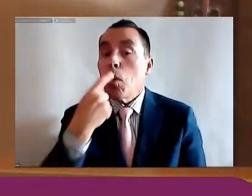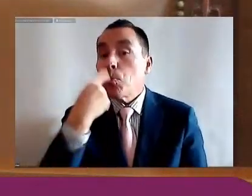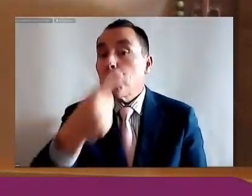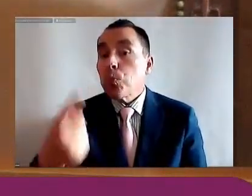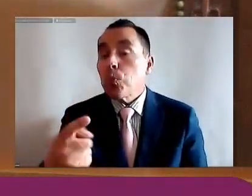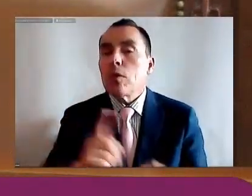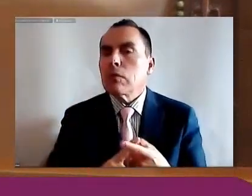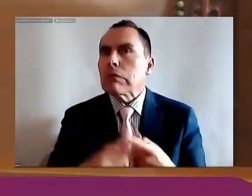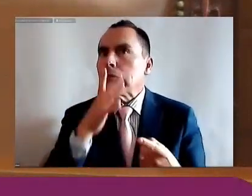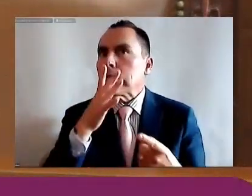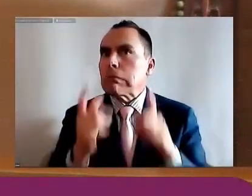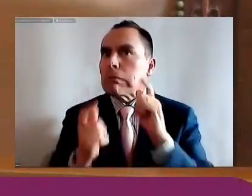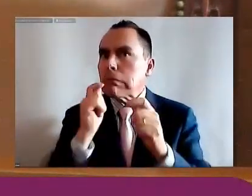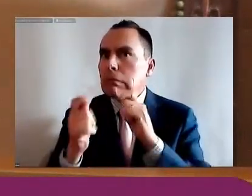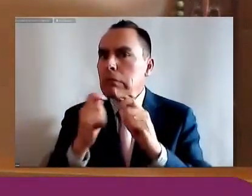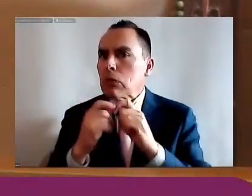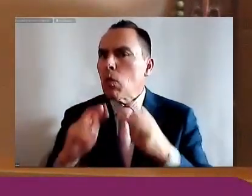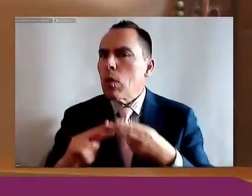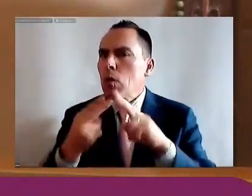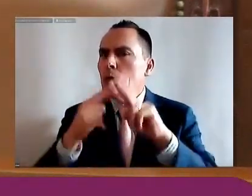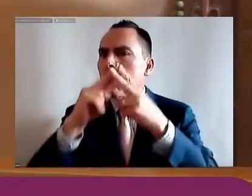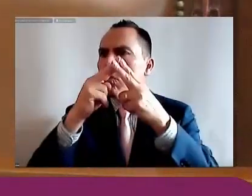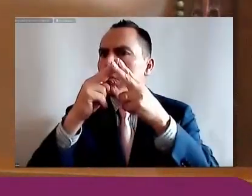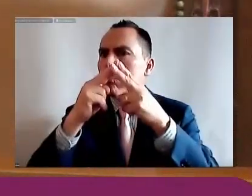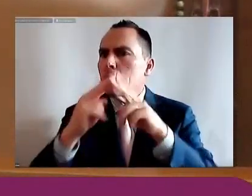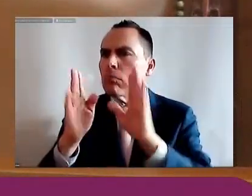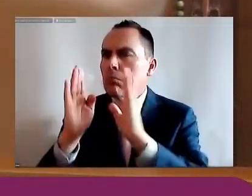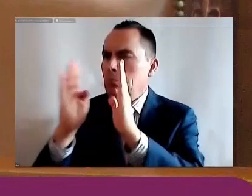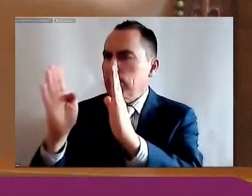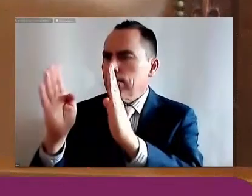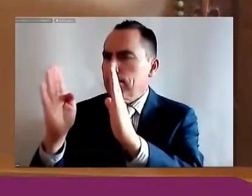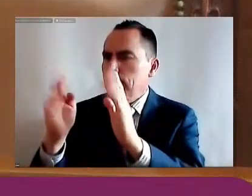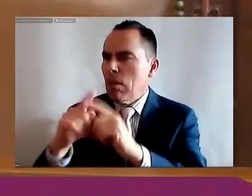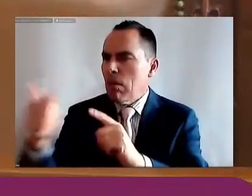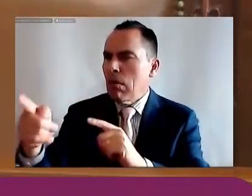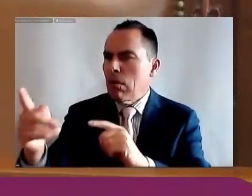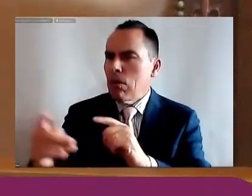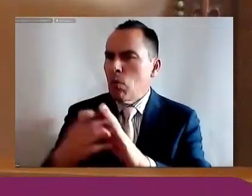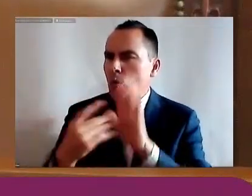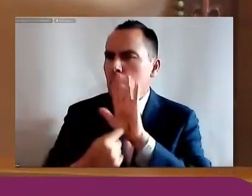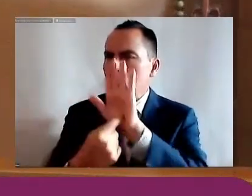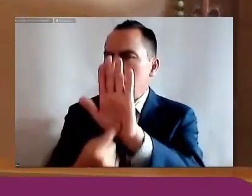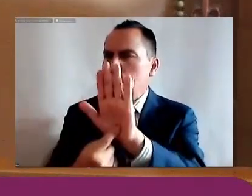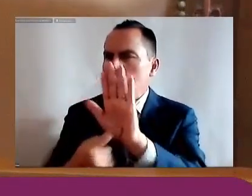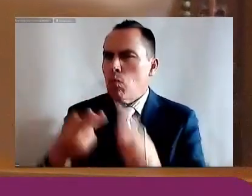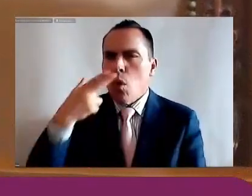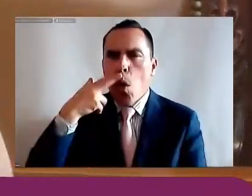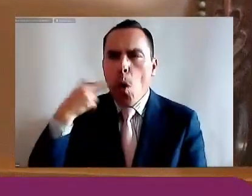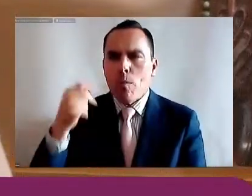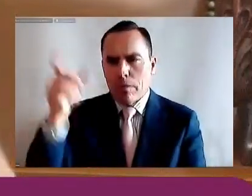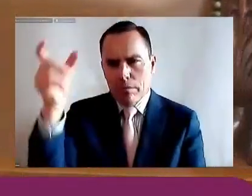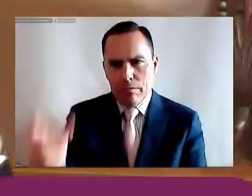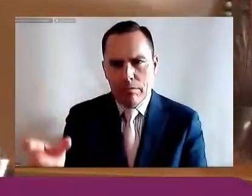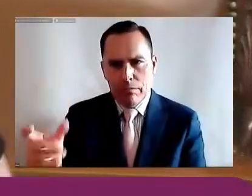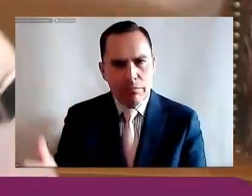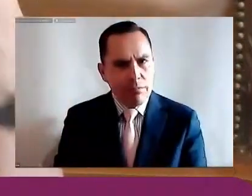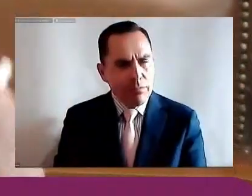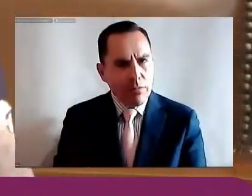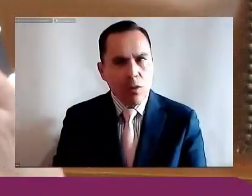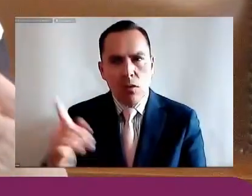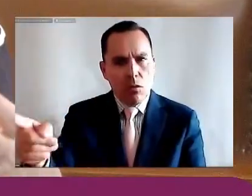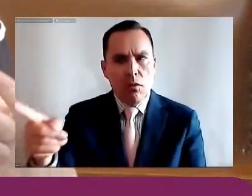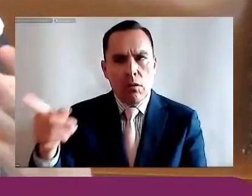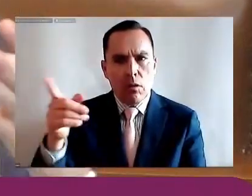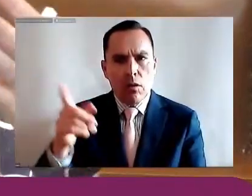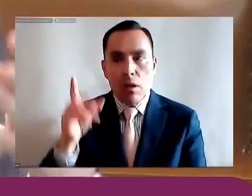realidad construyamos este estándar reflejando a un hombre ¿verdad? Y que la persona razonable, aunque le digamos